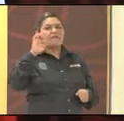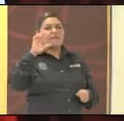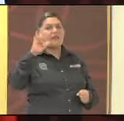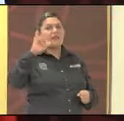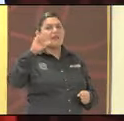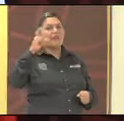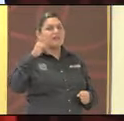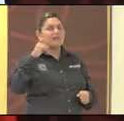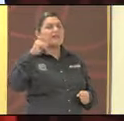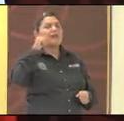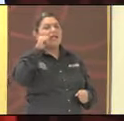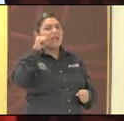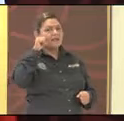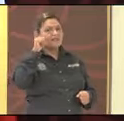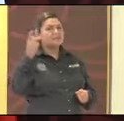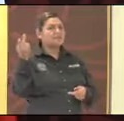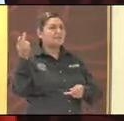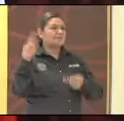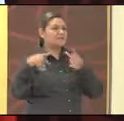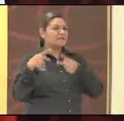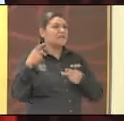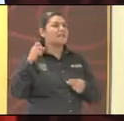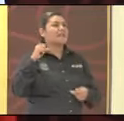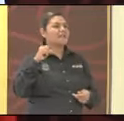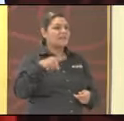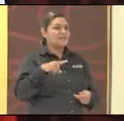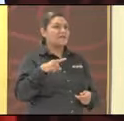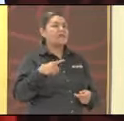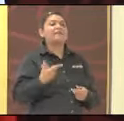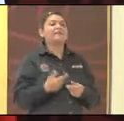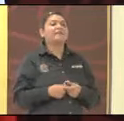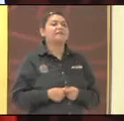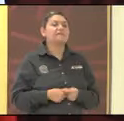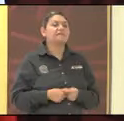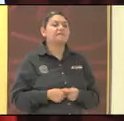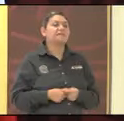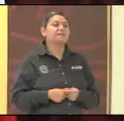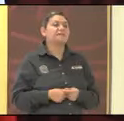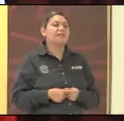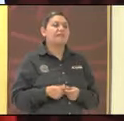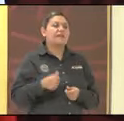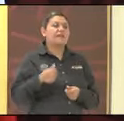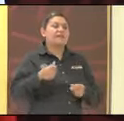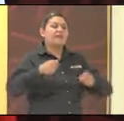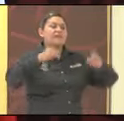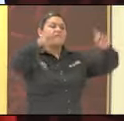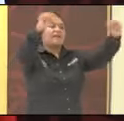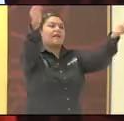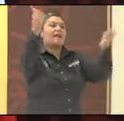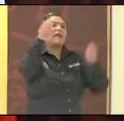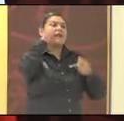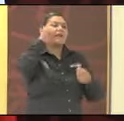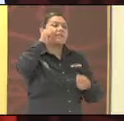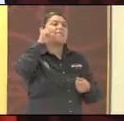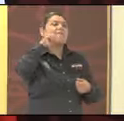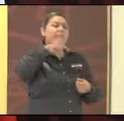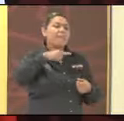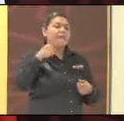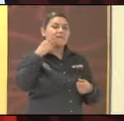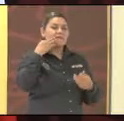la SEDUMA, vino ayer, yo le hablé a la licenciada Karina para informarle y mandó a su gente de la Procuración